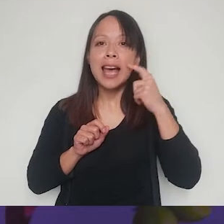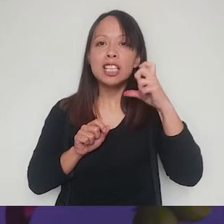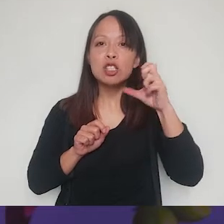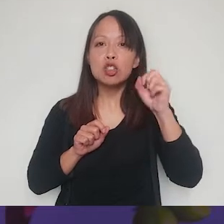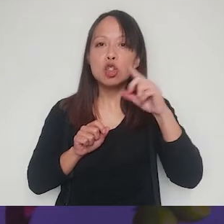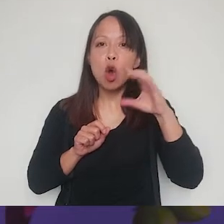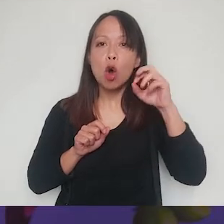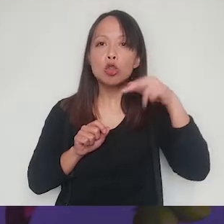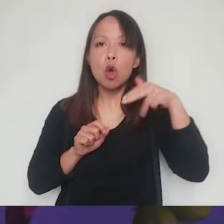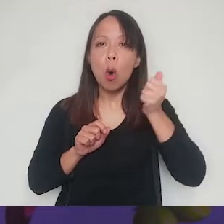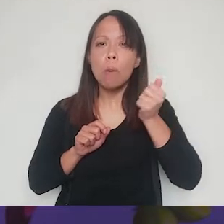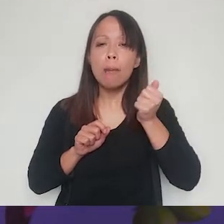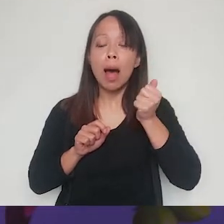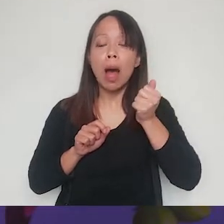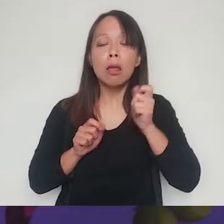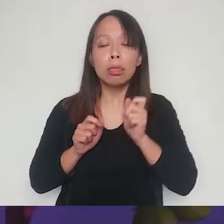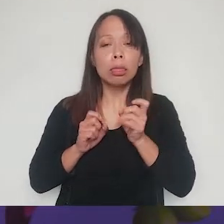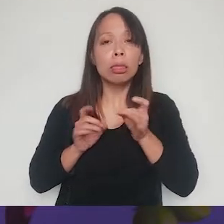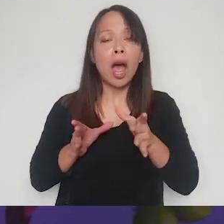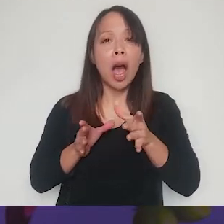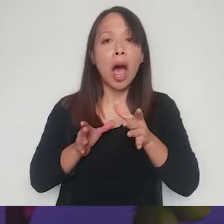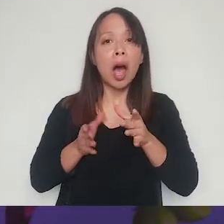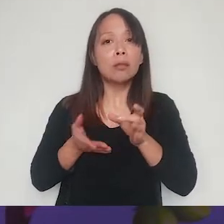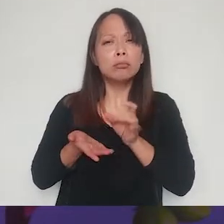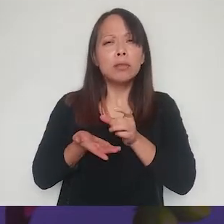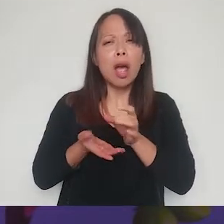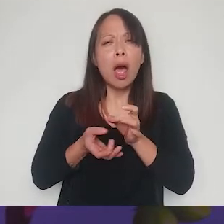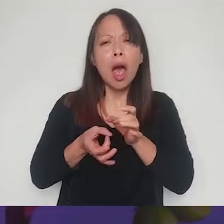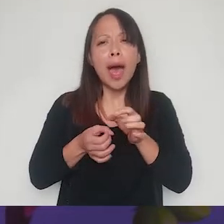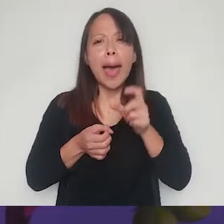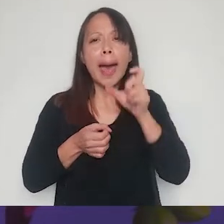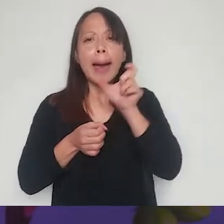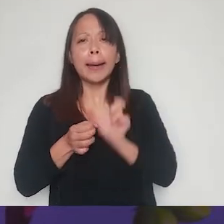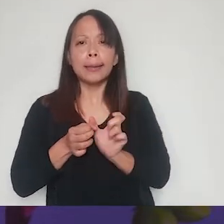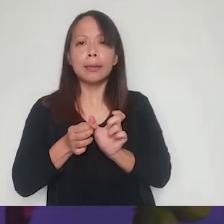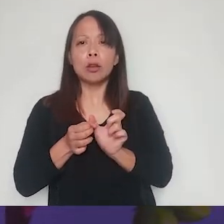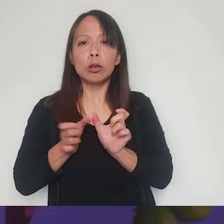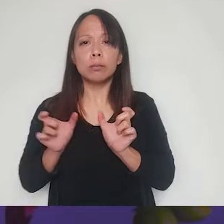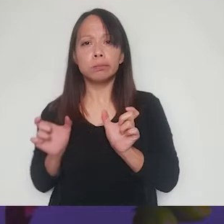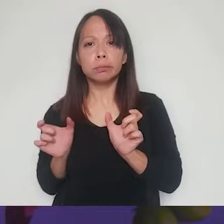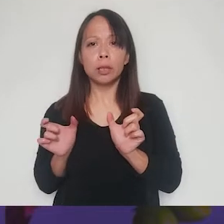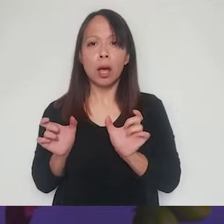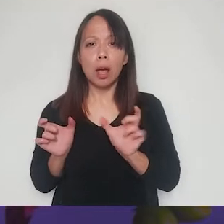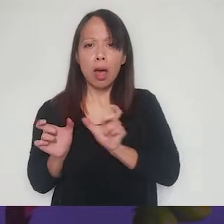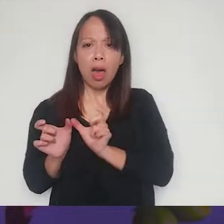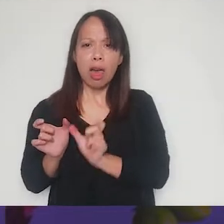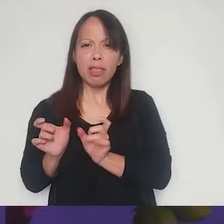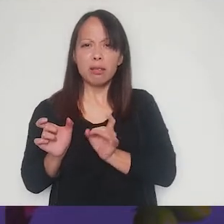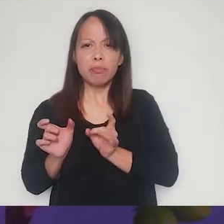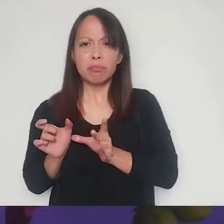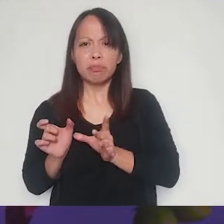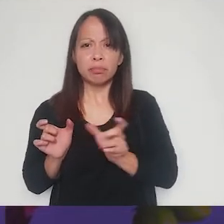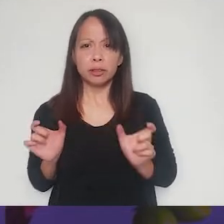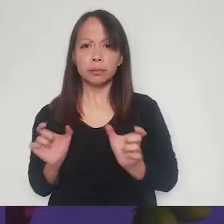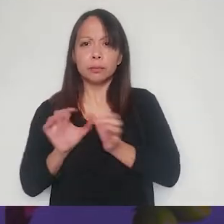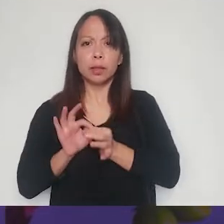empalmosoma, y surge el fenómeno de splicing, por el cual se eliminan los intrones y se unen los exones entre sí, y es